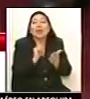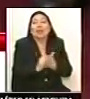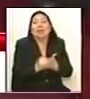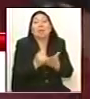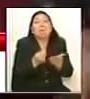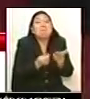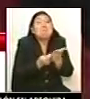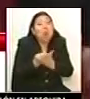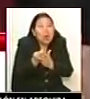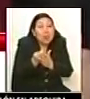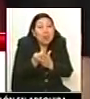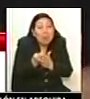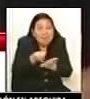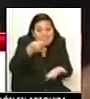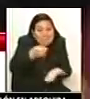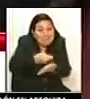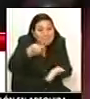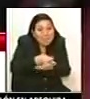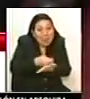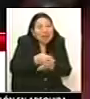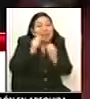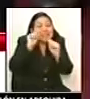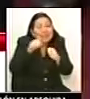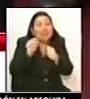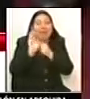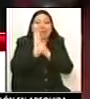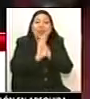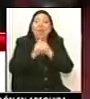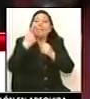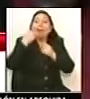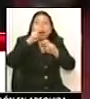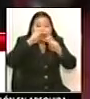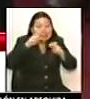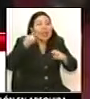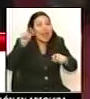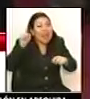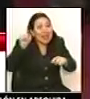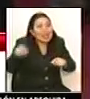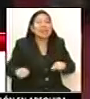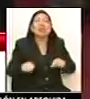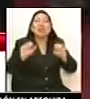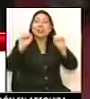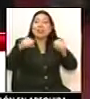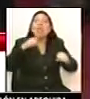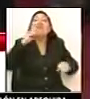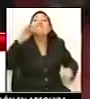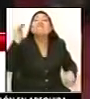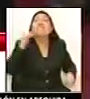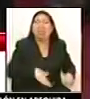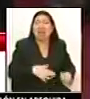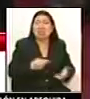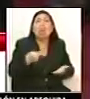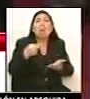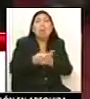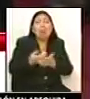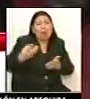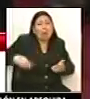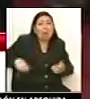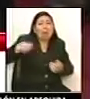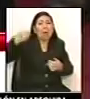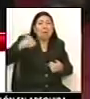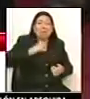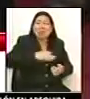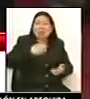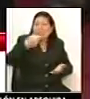los montos de la explotación que sacan les garantizan dinero para la exploración. Es absolutamente falso que hay que sacarlo del bolsillo del